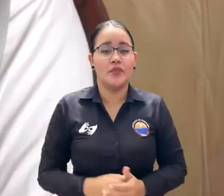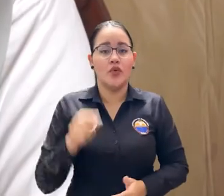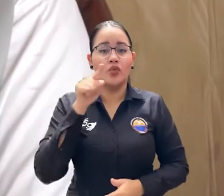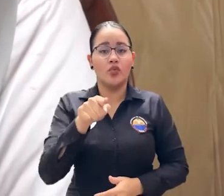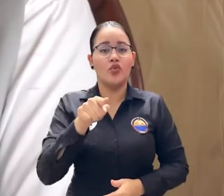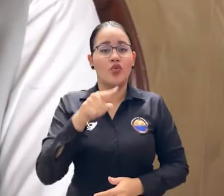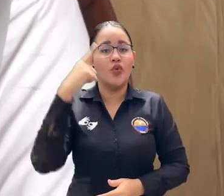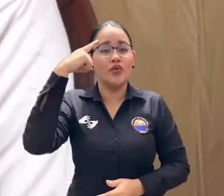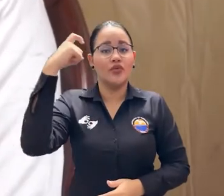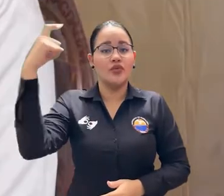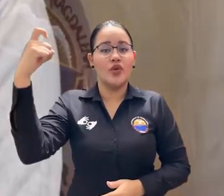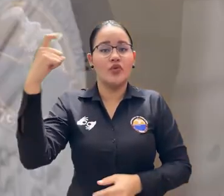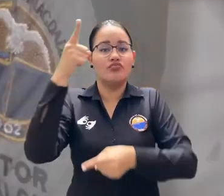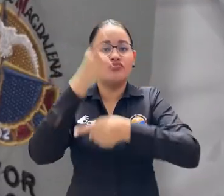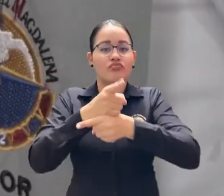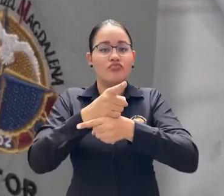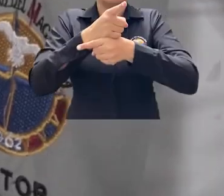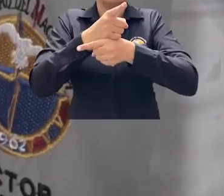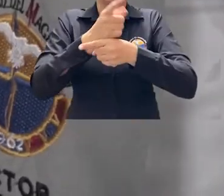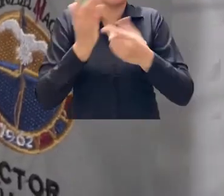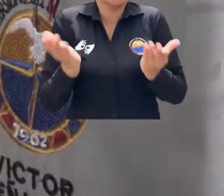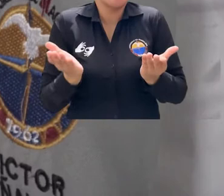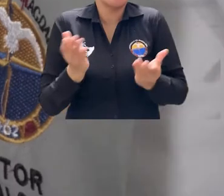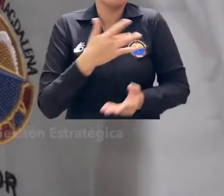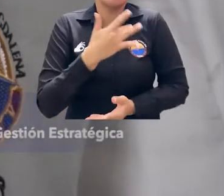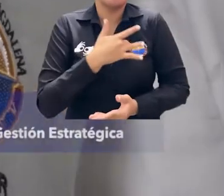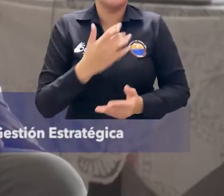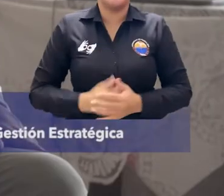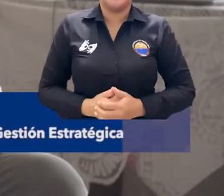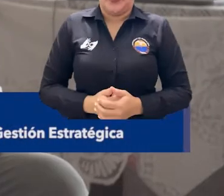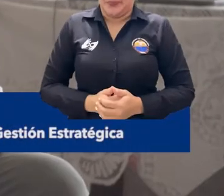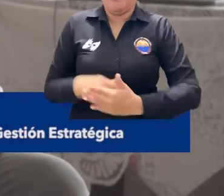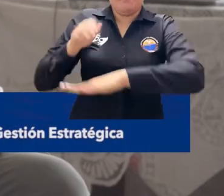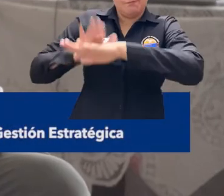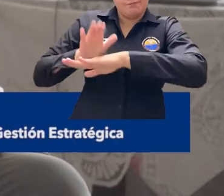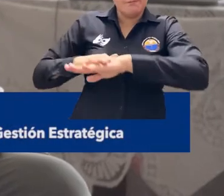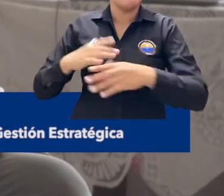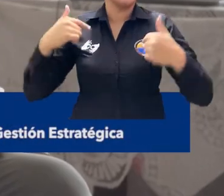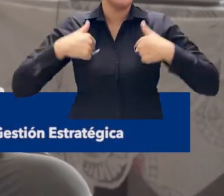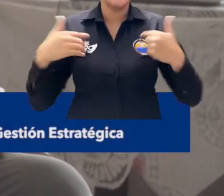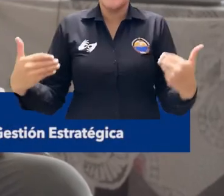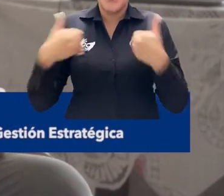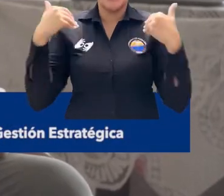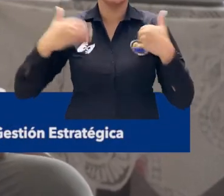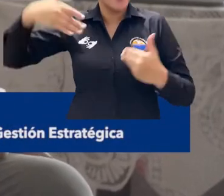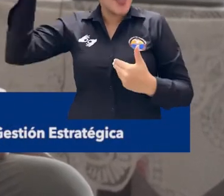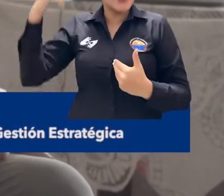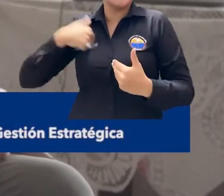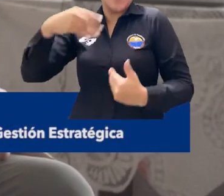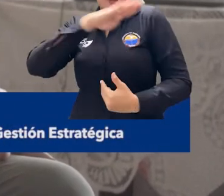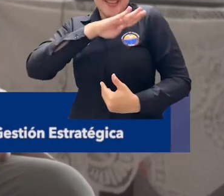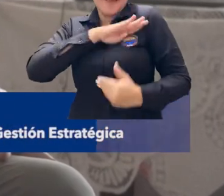Magdalena? Lee, es un sueño alcanzado porque desde bachiller soñaba con ingresar a la Universidad del Magdalena